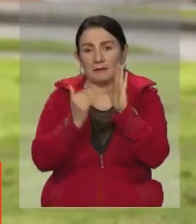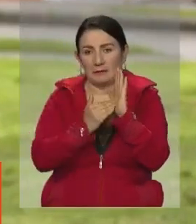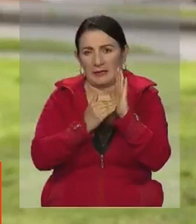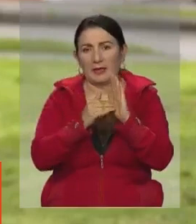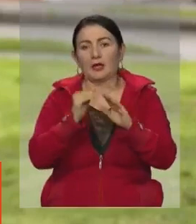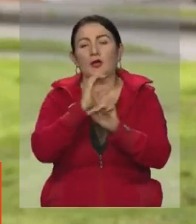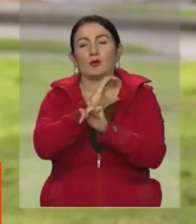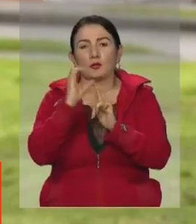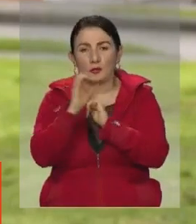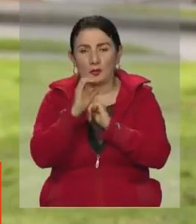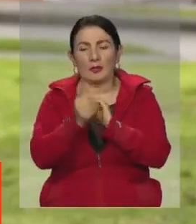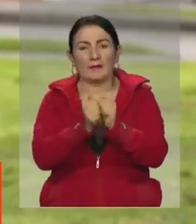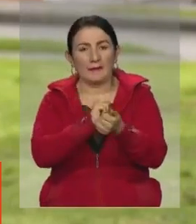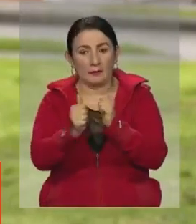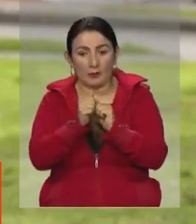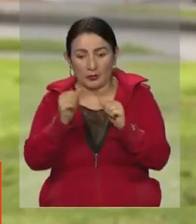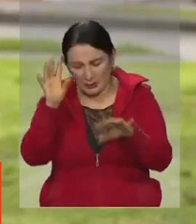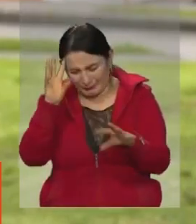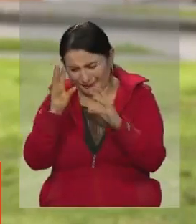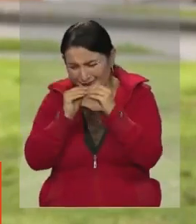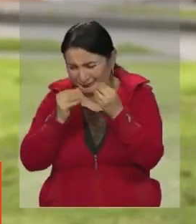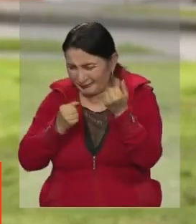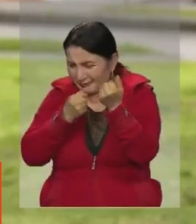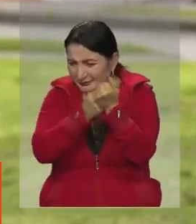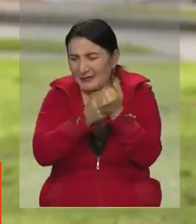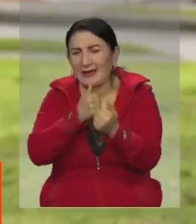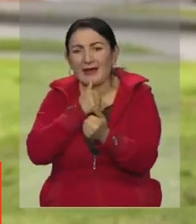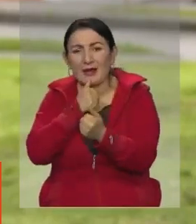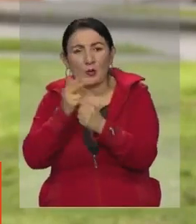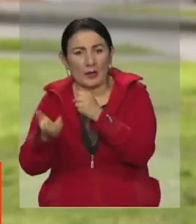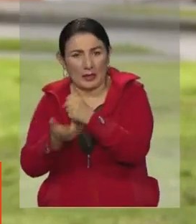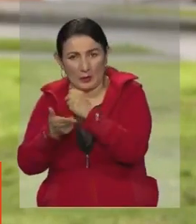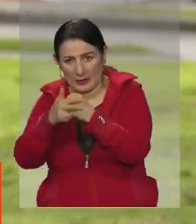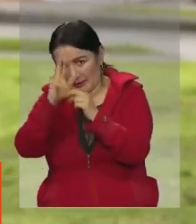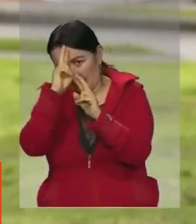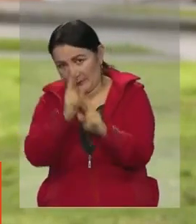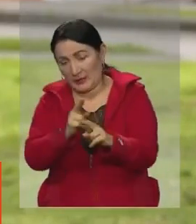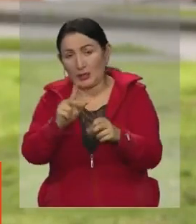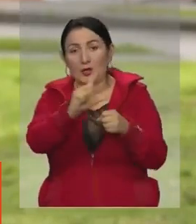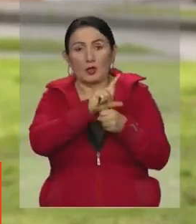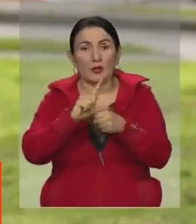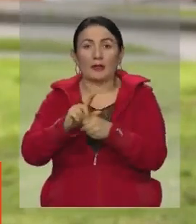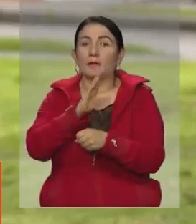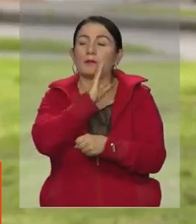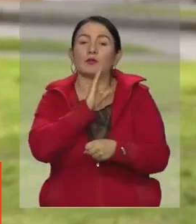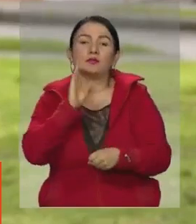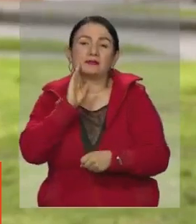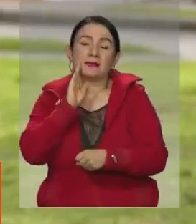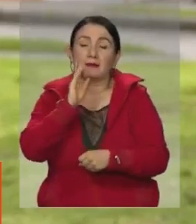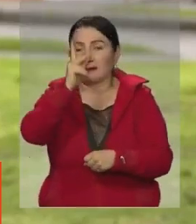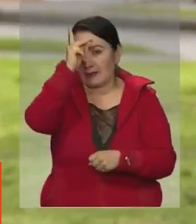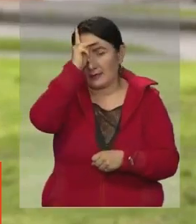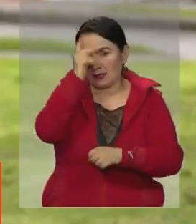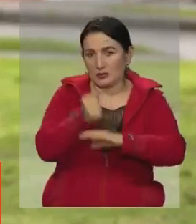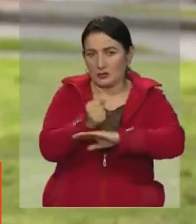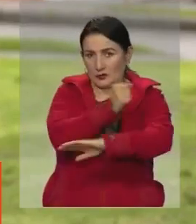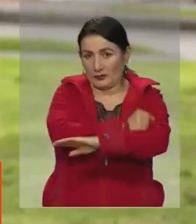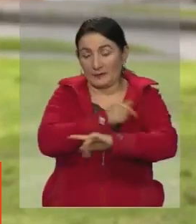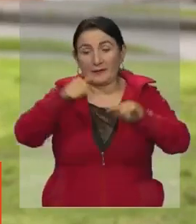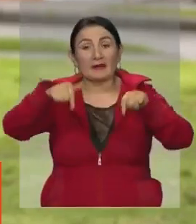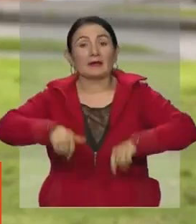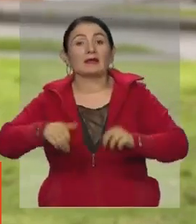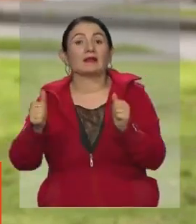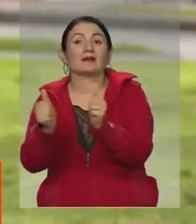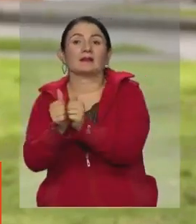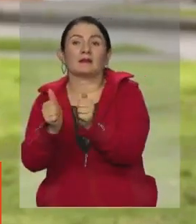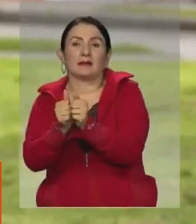Todos Juntos por el Agua, que también simultáneamente estuvo en las localidades de Bosa, Kennedy y Suba. Nosotros acompañamos